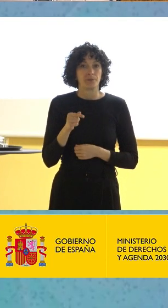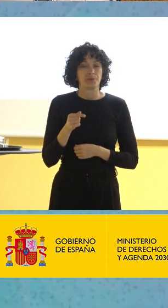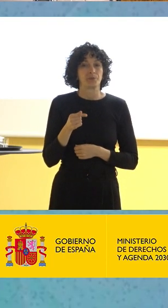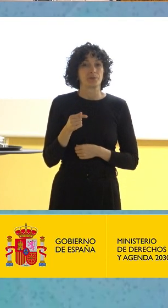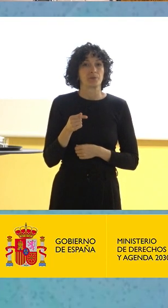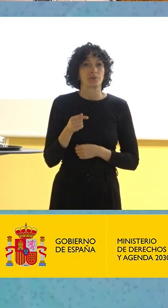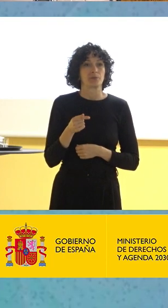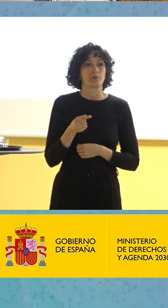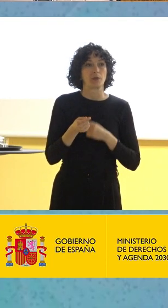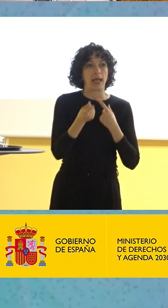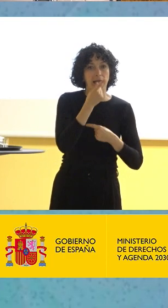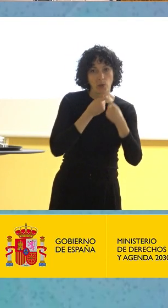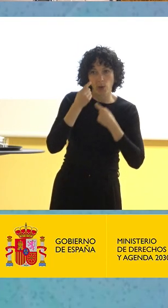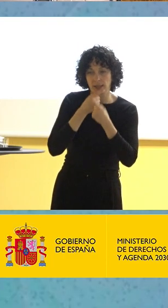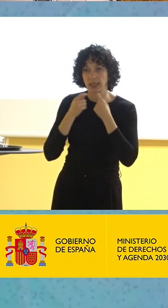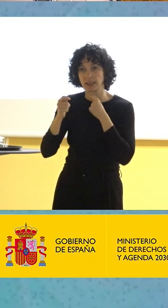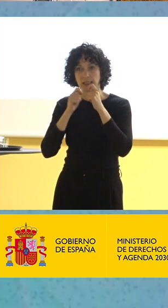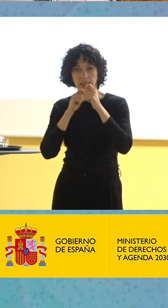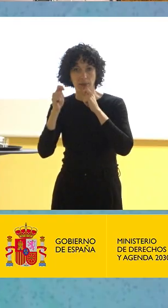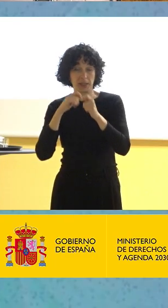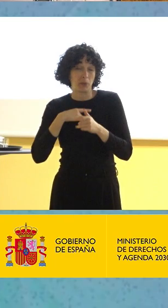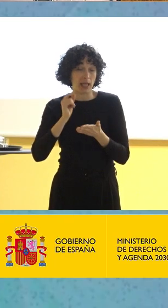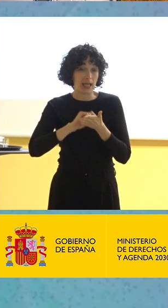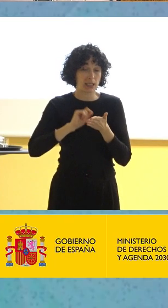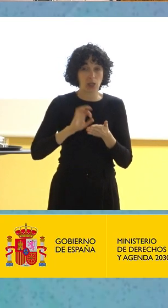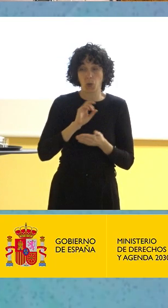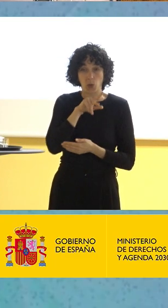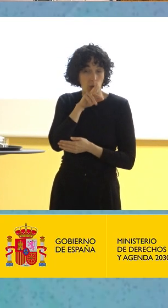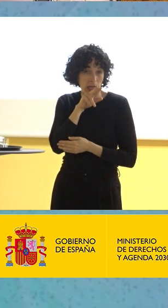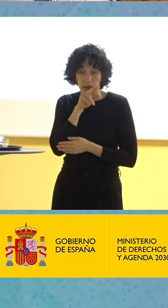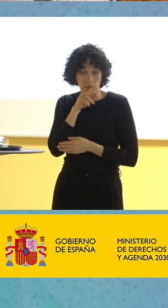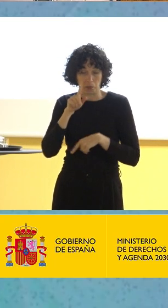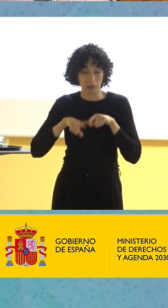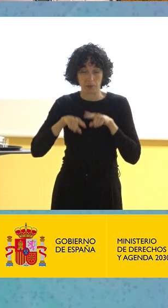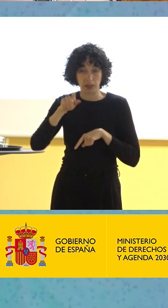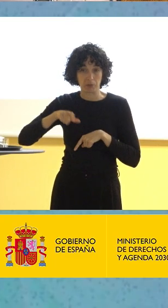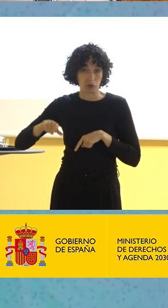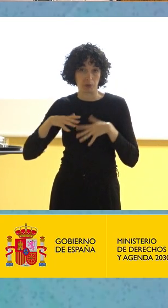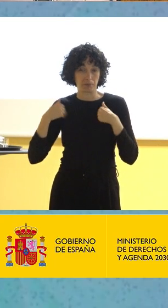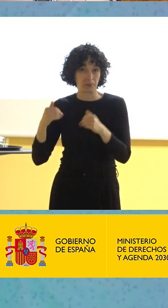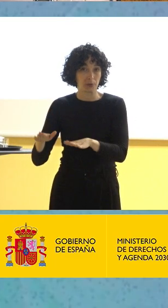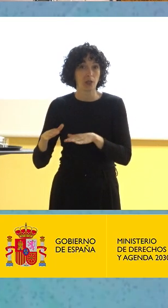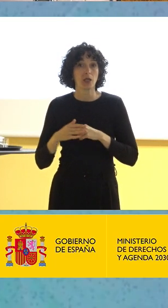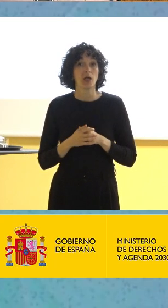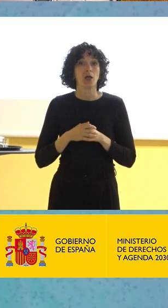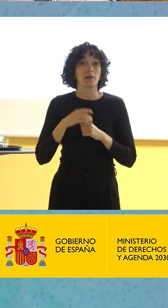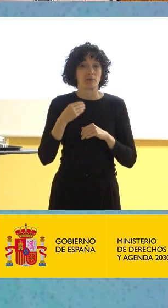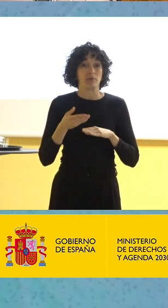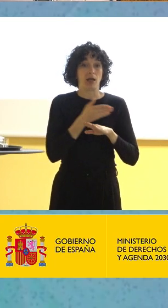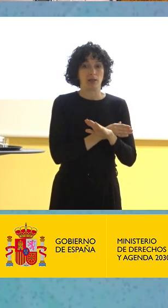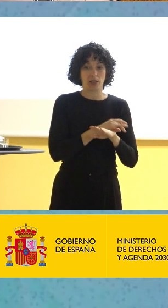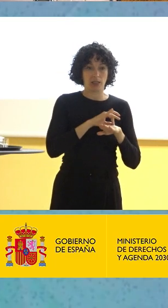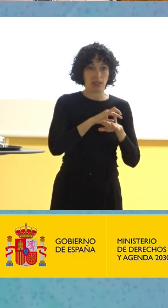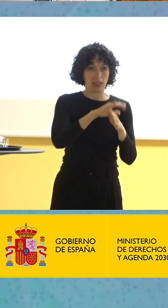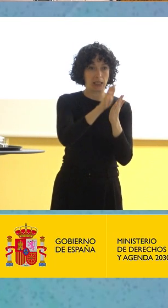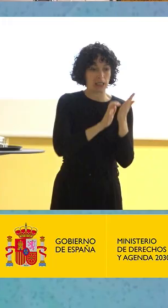encuestas o entrevistas, ya sea de manera escrita o de manera oral, como preferían los entrevistados, a partir de un guión de entrevistas